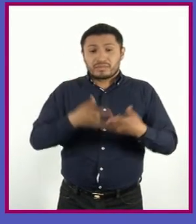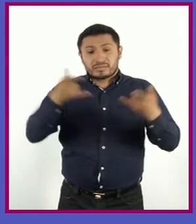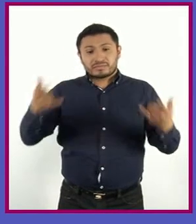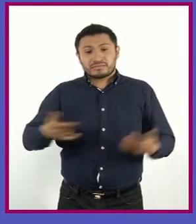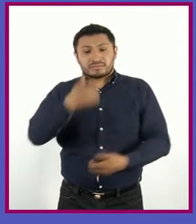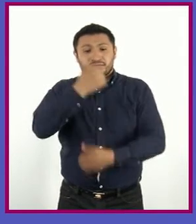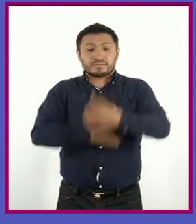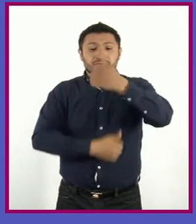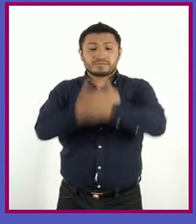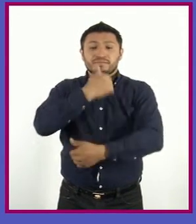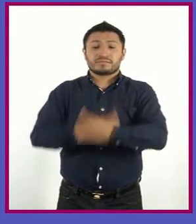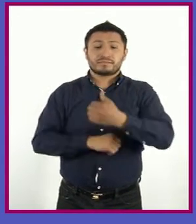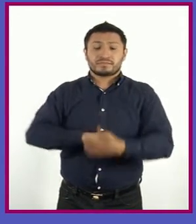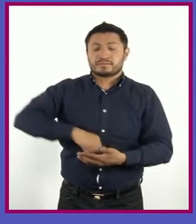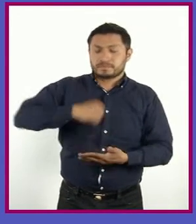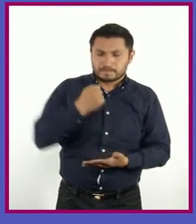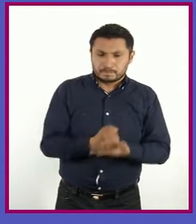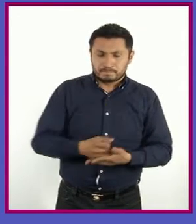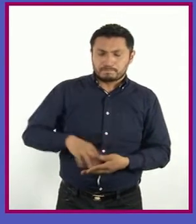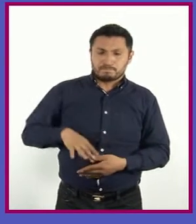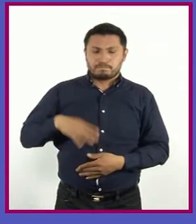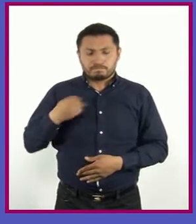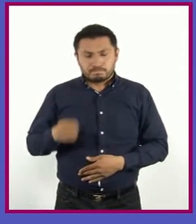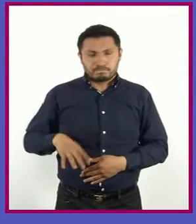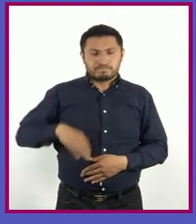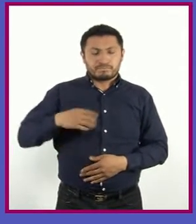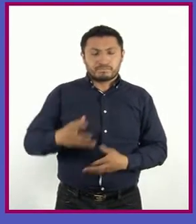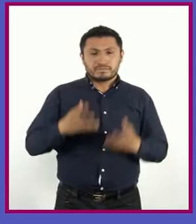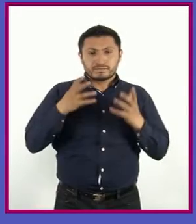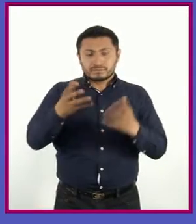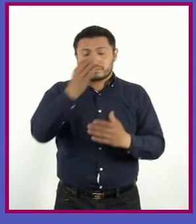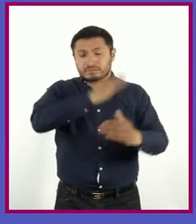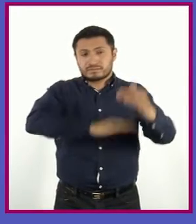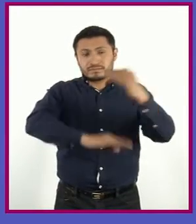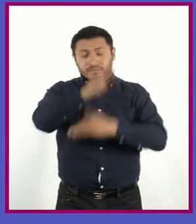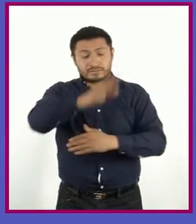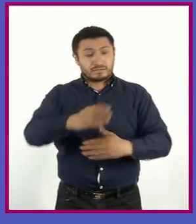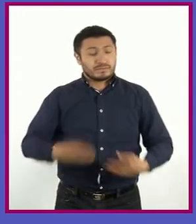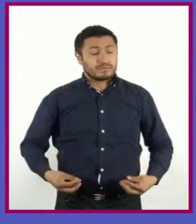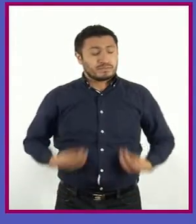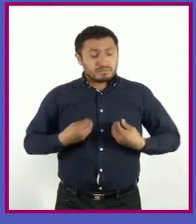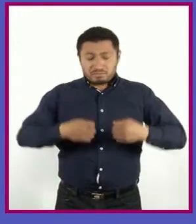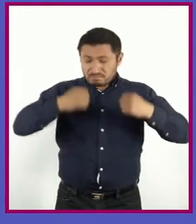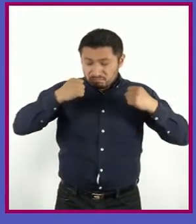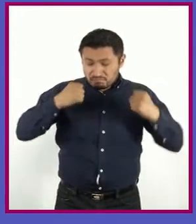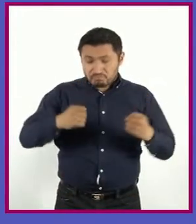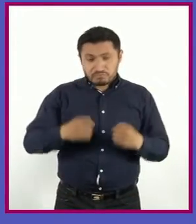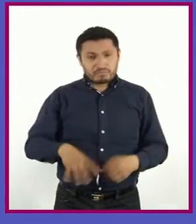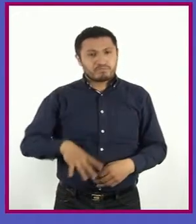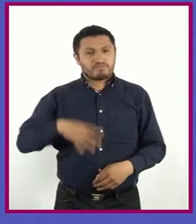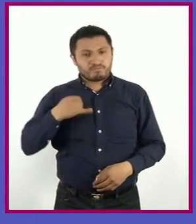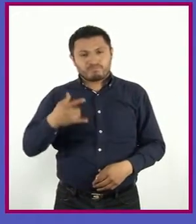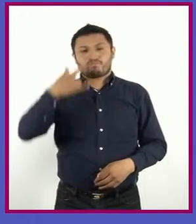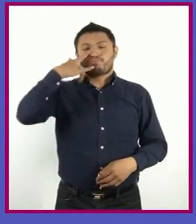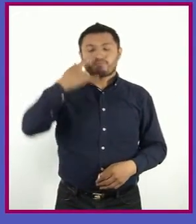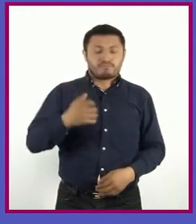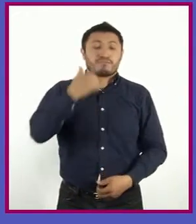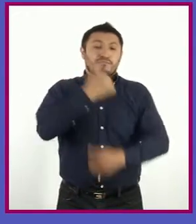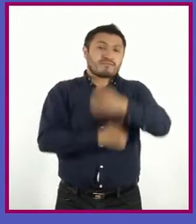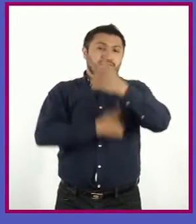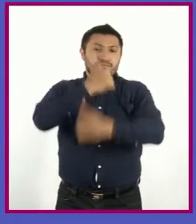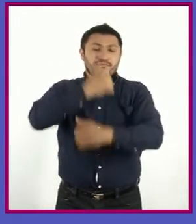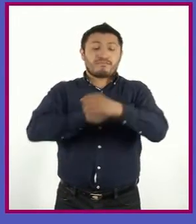competidores que a fuerza de tesón, deseos de sobresalir y de triunfar en la vida, se esfuerzan al máximo en cada